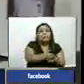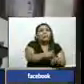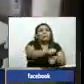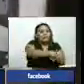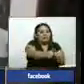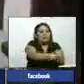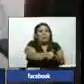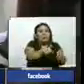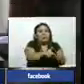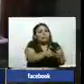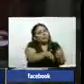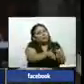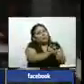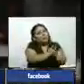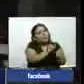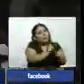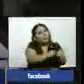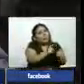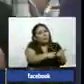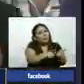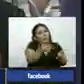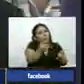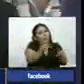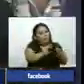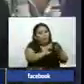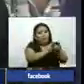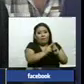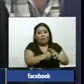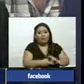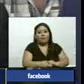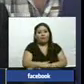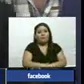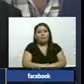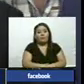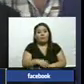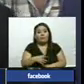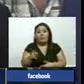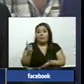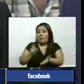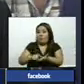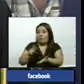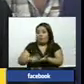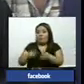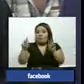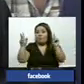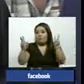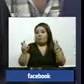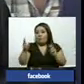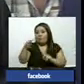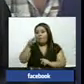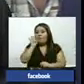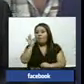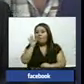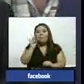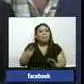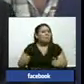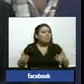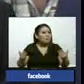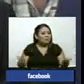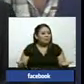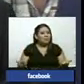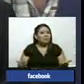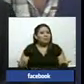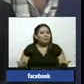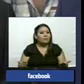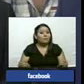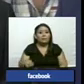para pedir que la deuda de los caficultores sea reestructurada. La deuda cafetalera está compuesta